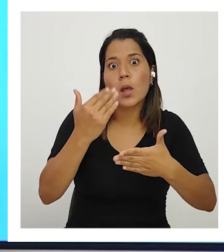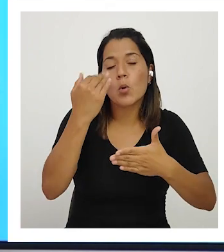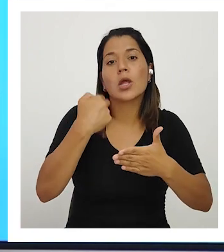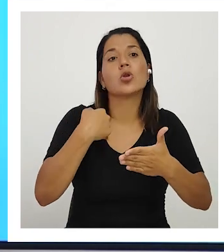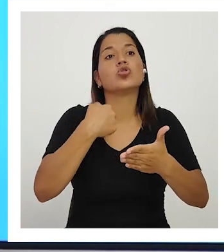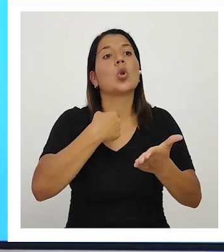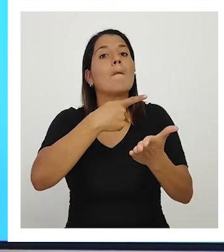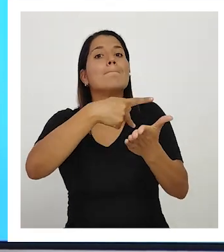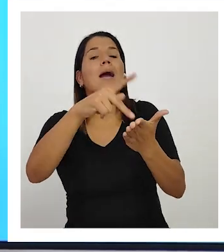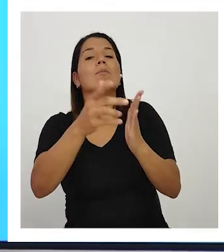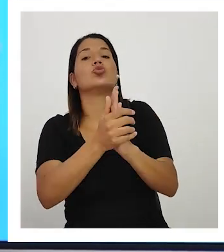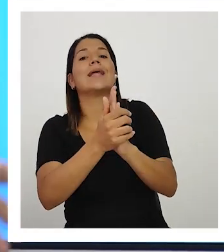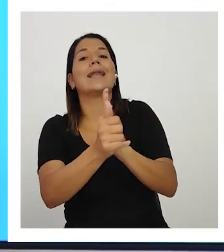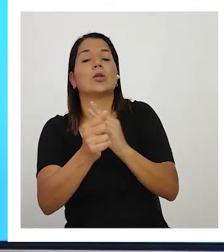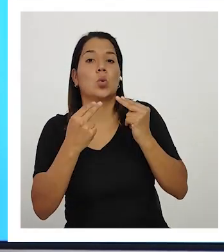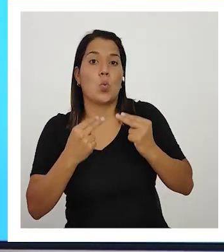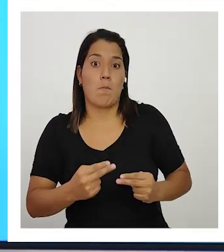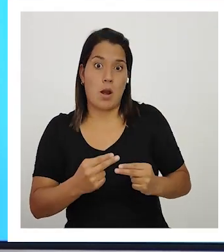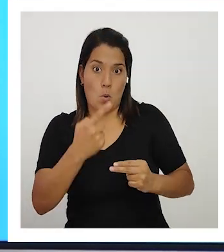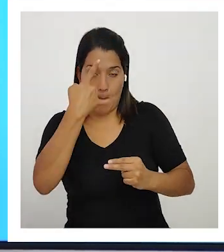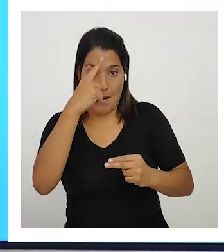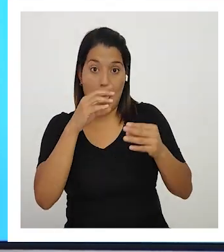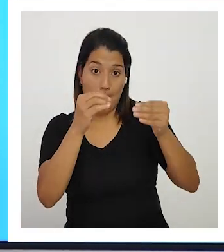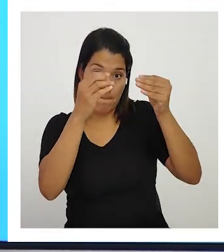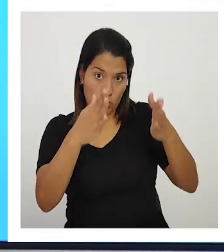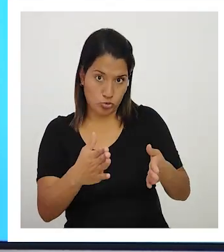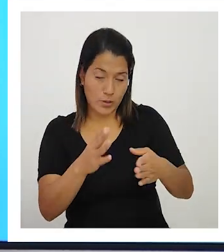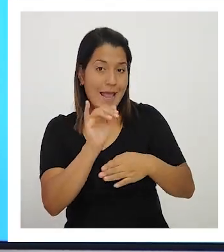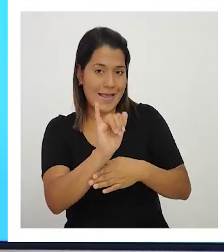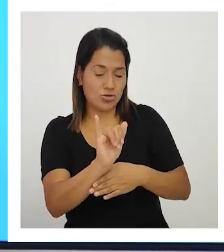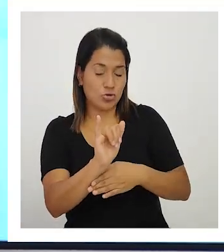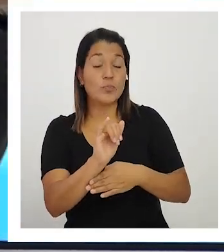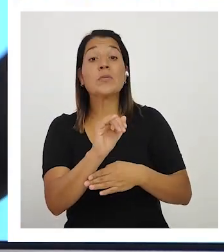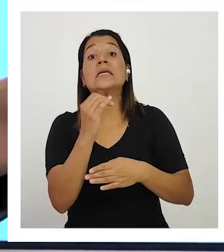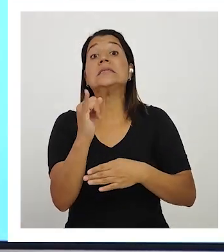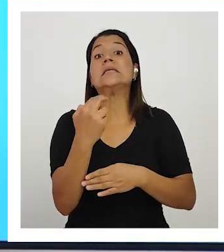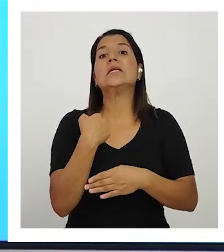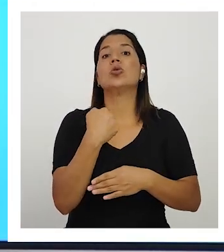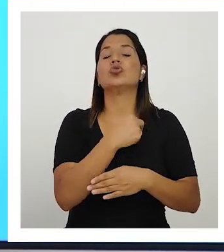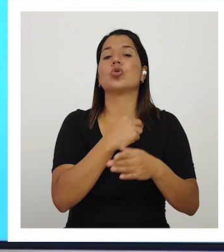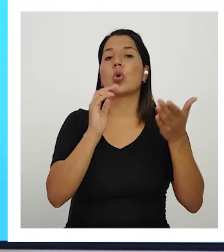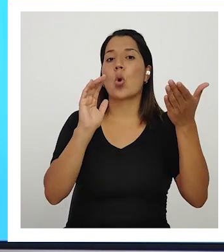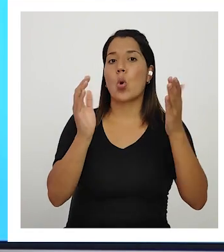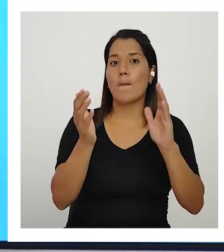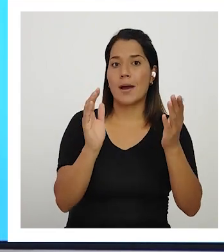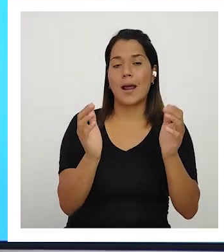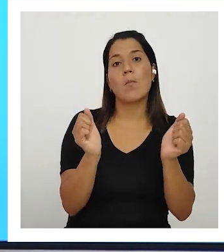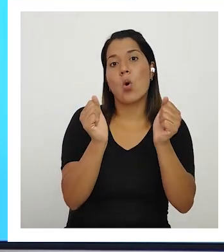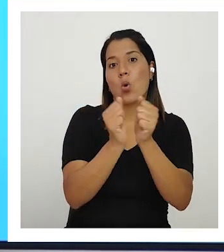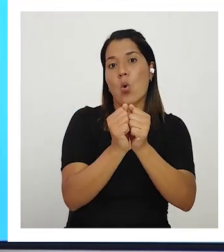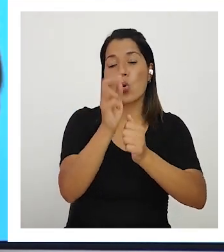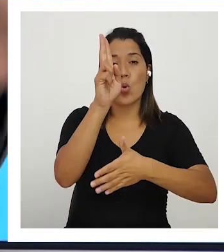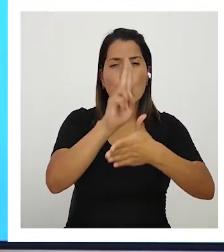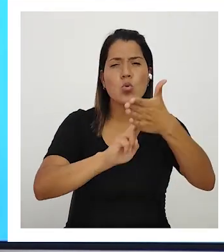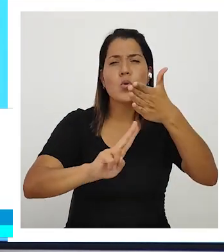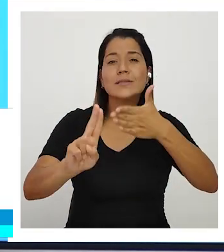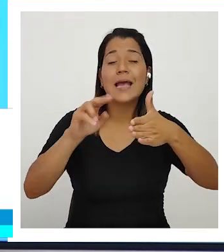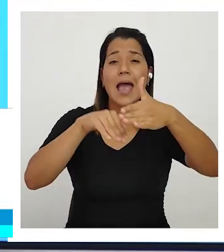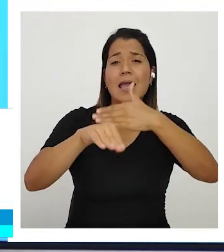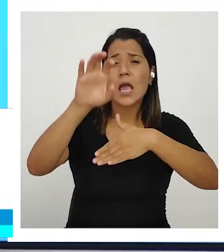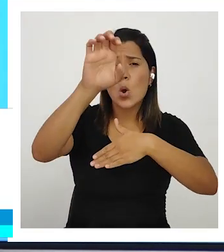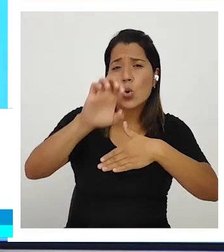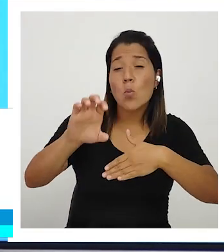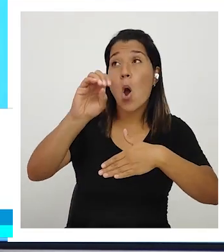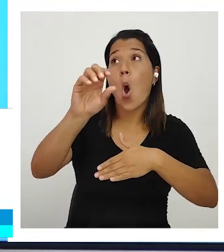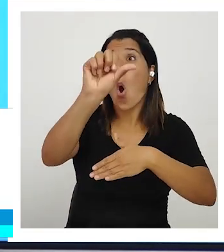de los profesores. Eso, digamos, y además si eso lo comparamos con universidades europeas o con otros